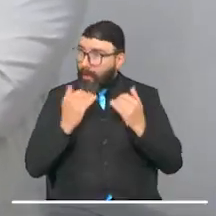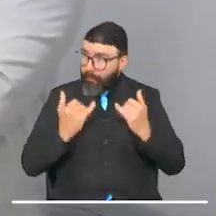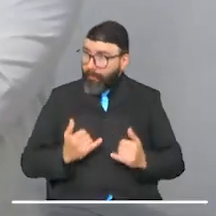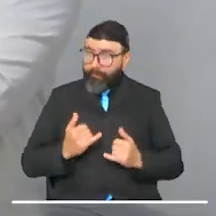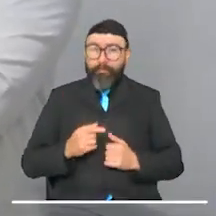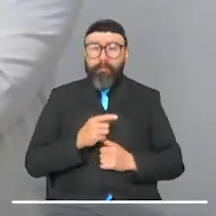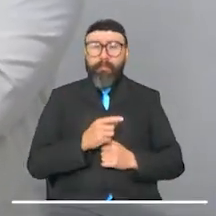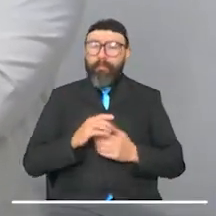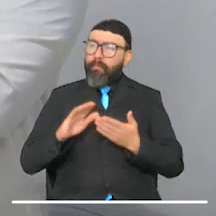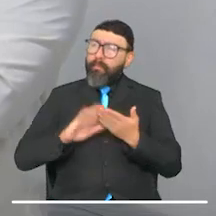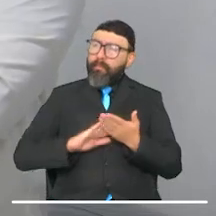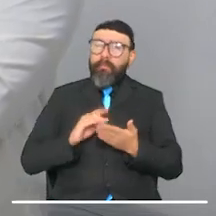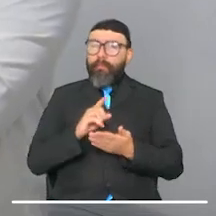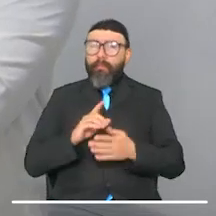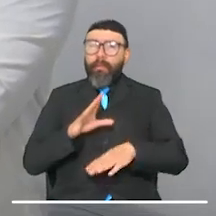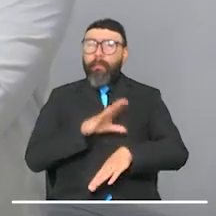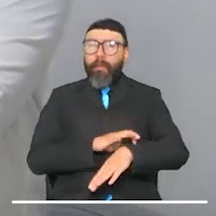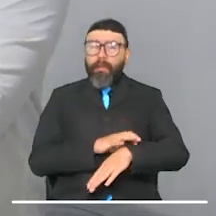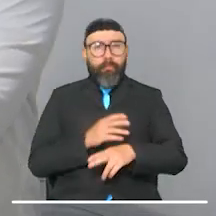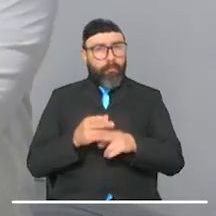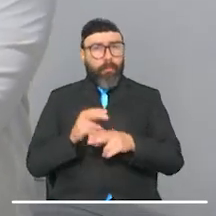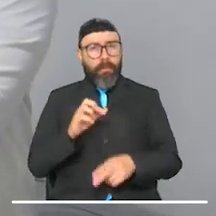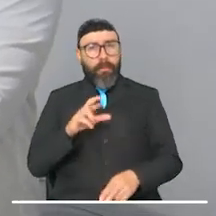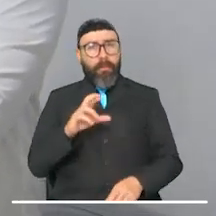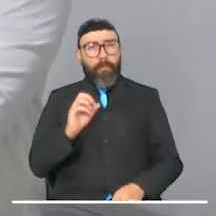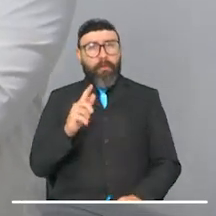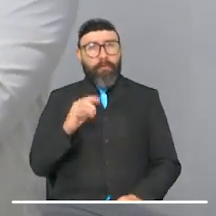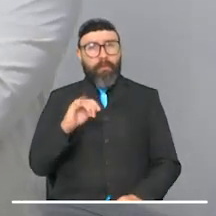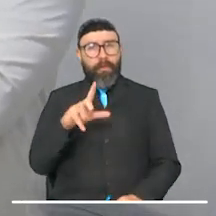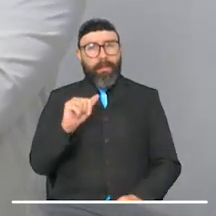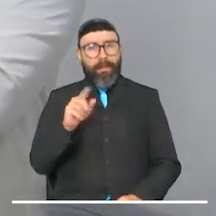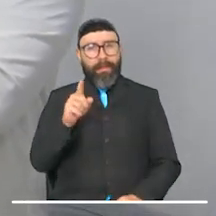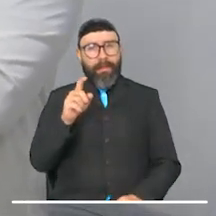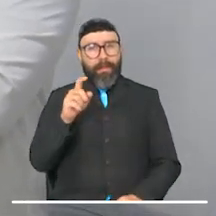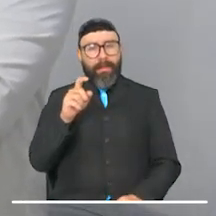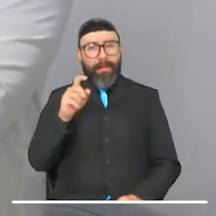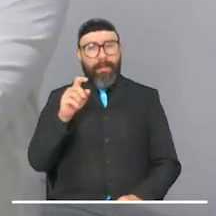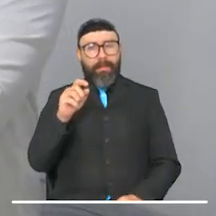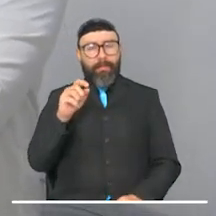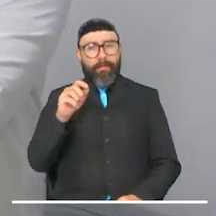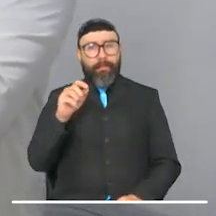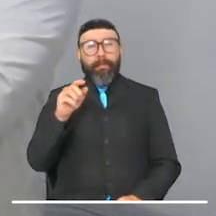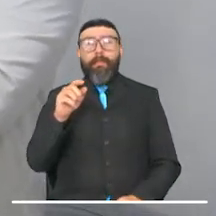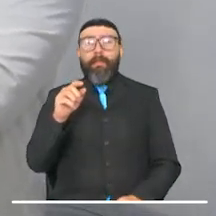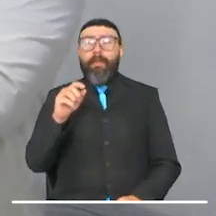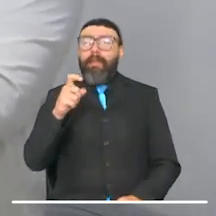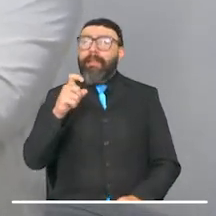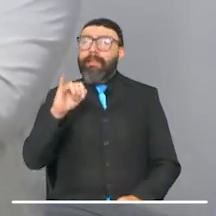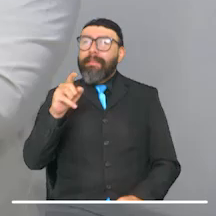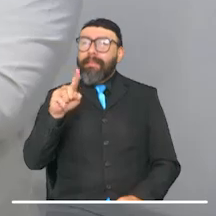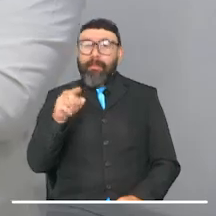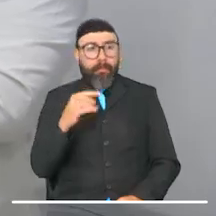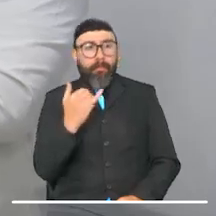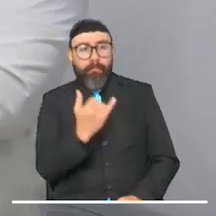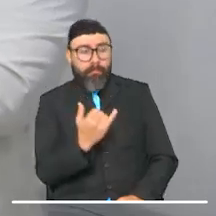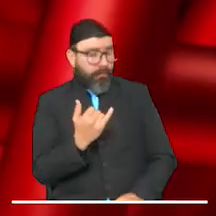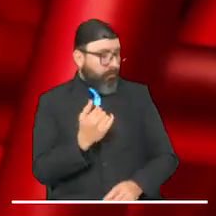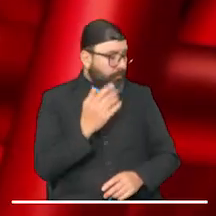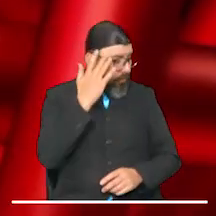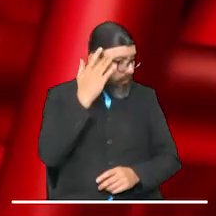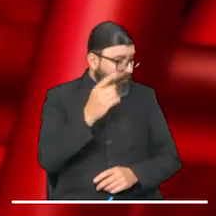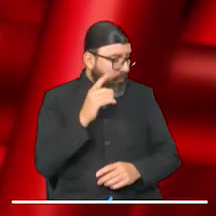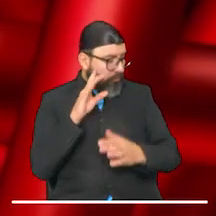tratamiento médico la profilaxis no nos podemos olvidar de la profilaxis por qué porque estas enfermedades están muy ligadas a la herencia